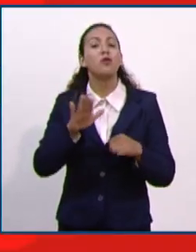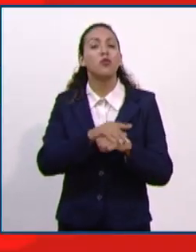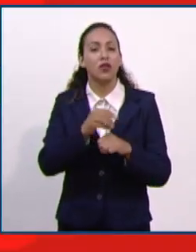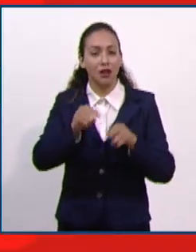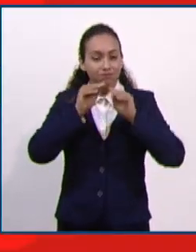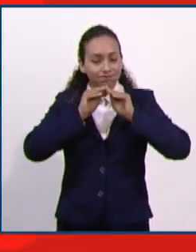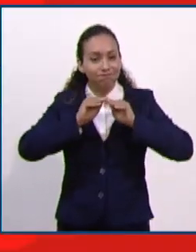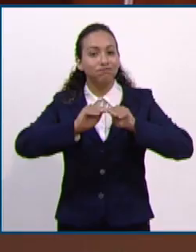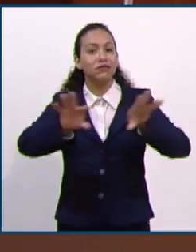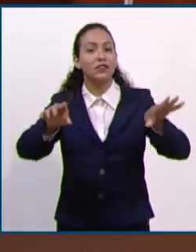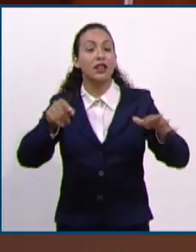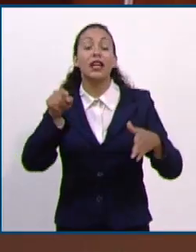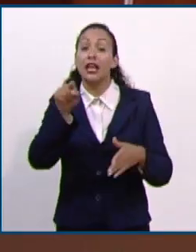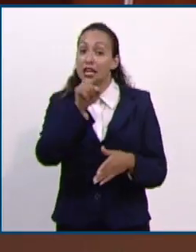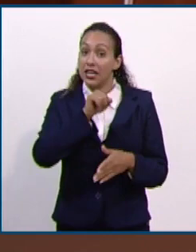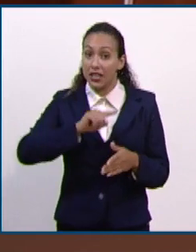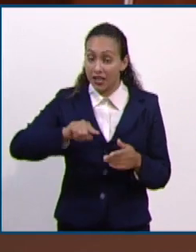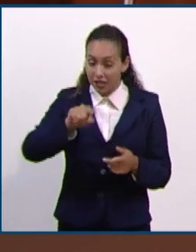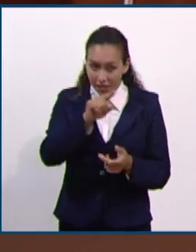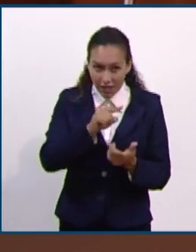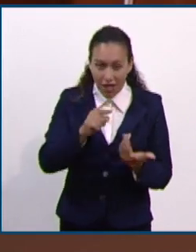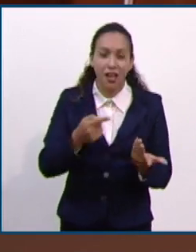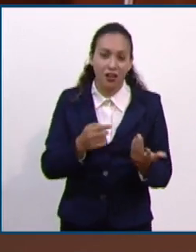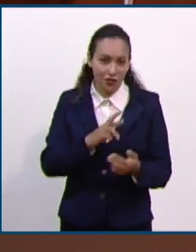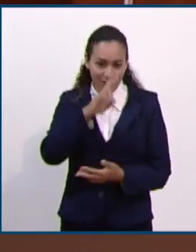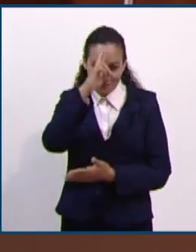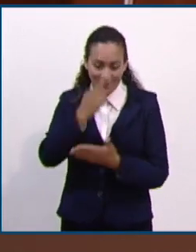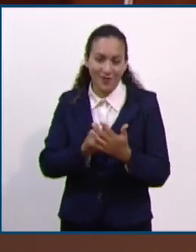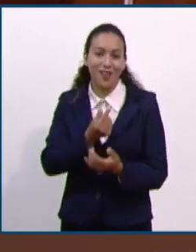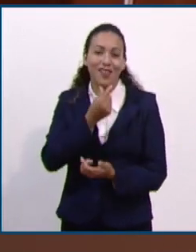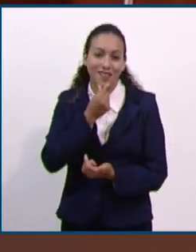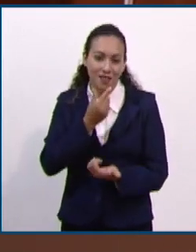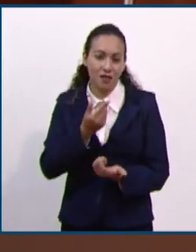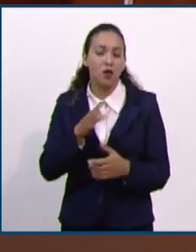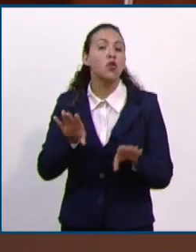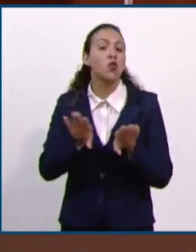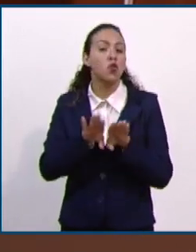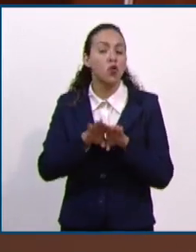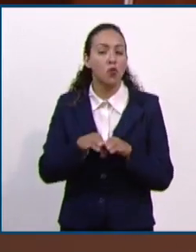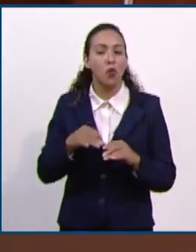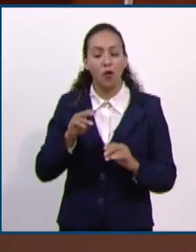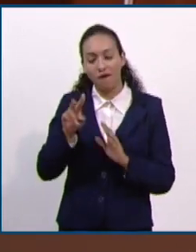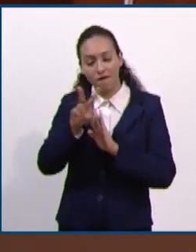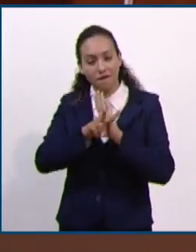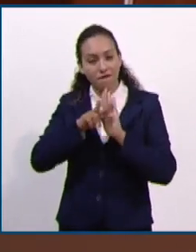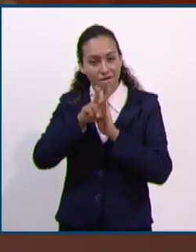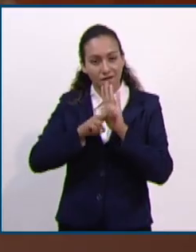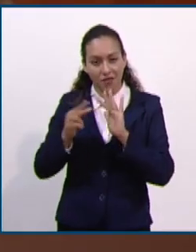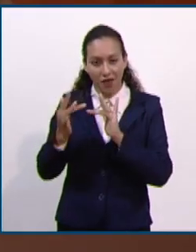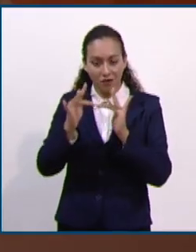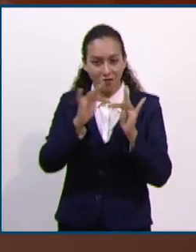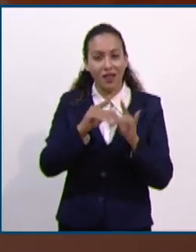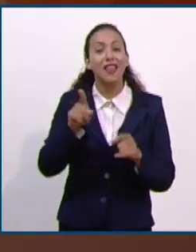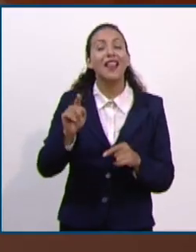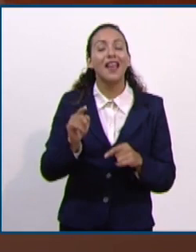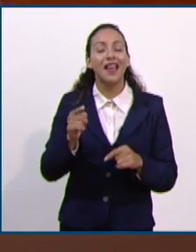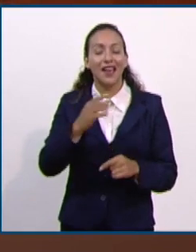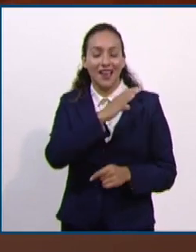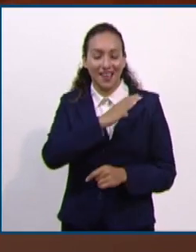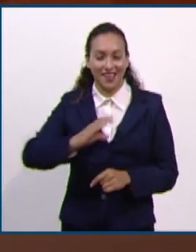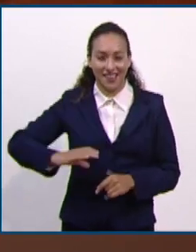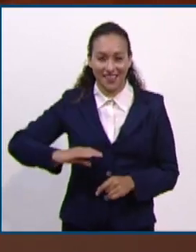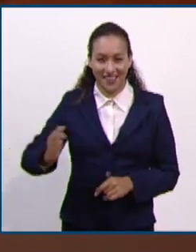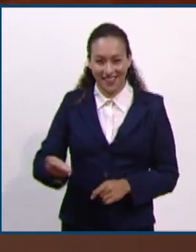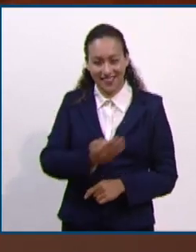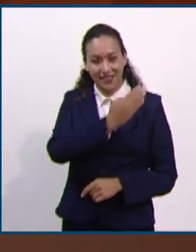electoral que vulneró el interés superior de la niñez a través de un video en las redes sociales de su candidata Claudia Sheinbaum. Se les